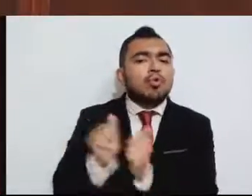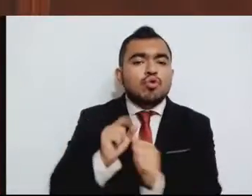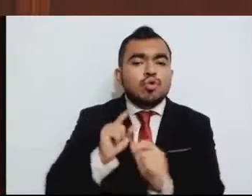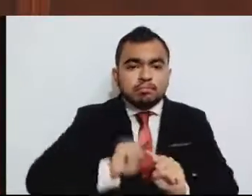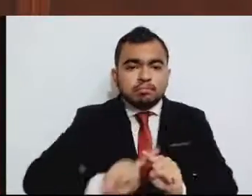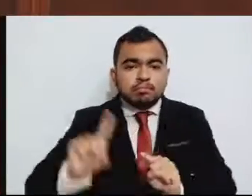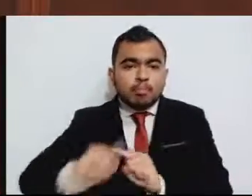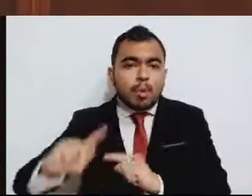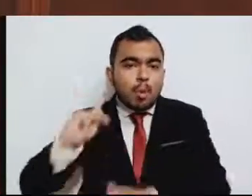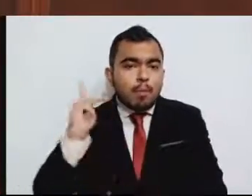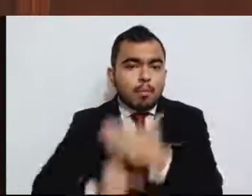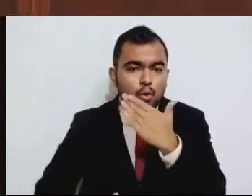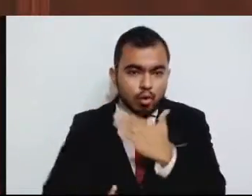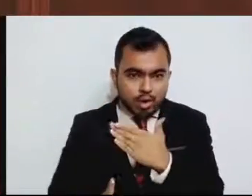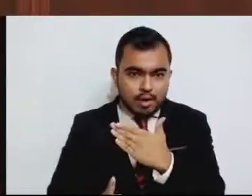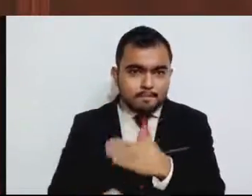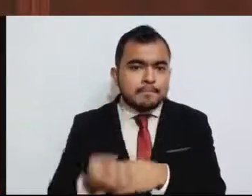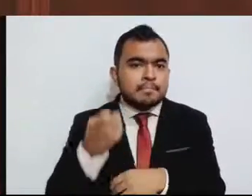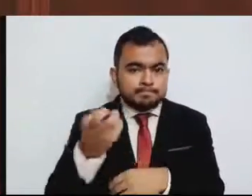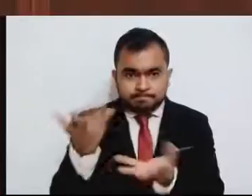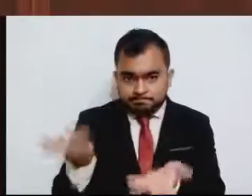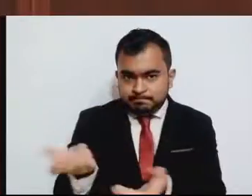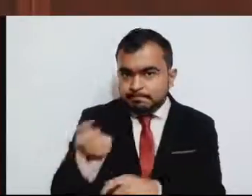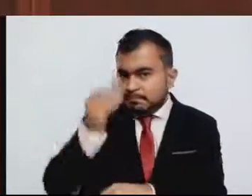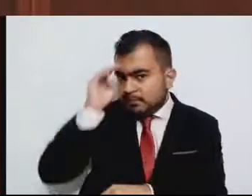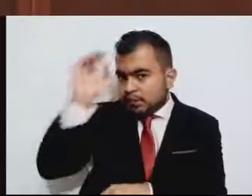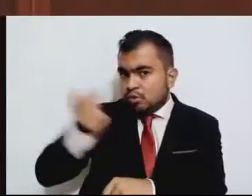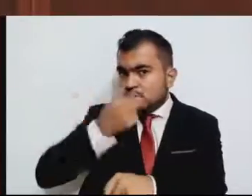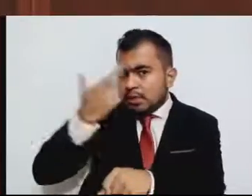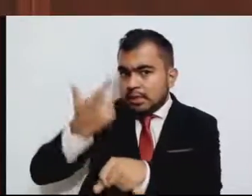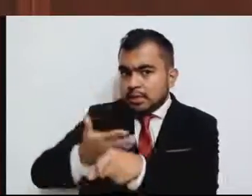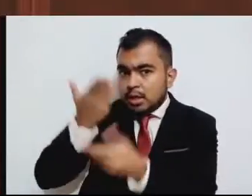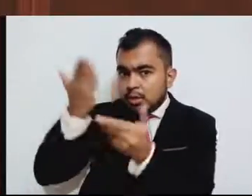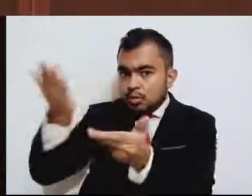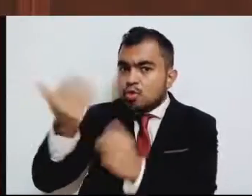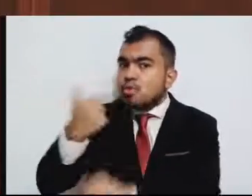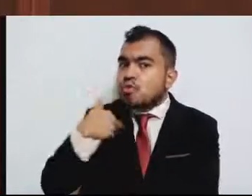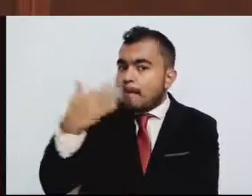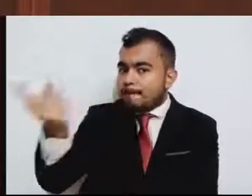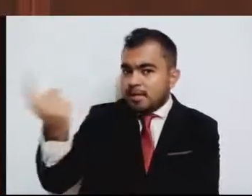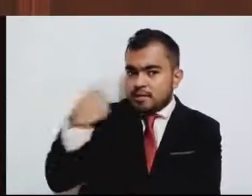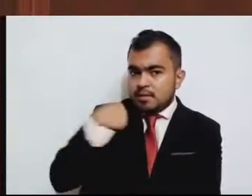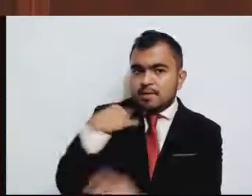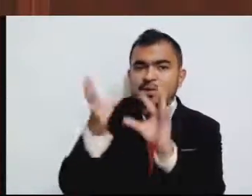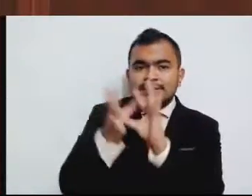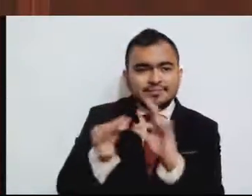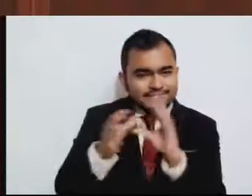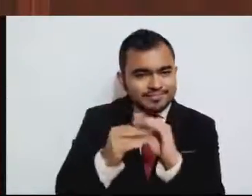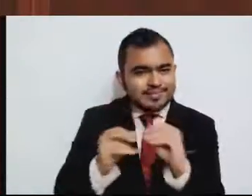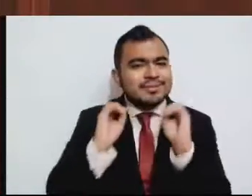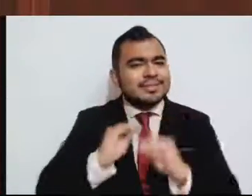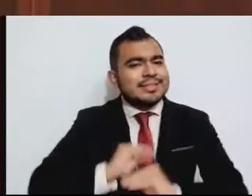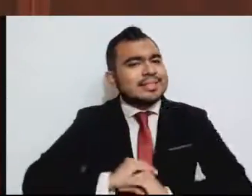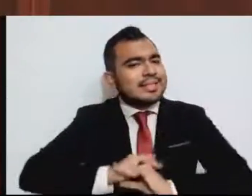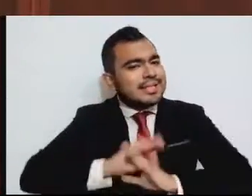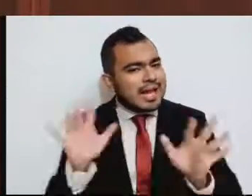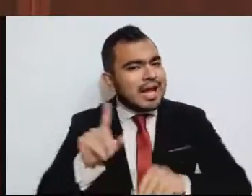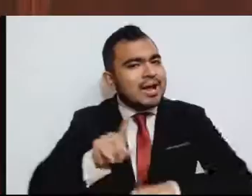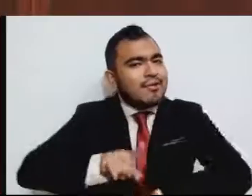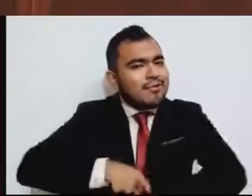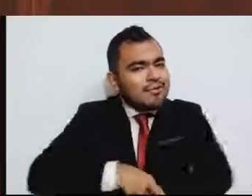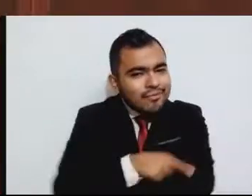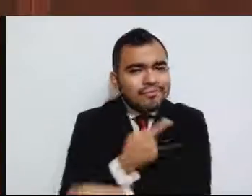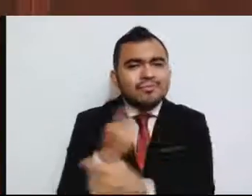momento a esto señor secretario yo le pediría que nos explicara de una forma amplia y clara indicando lo